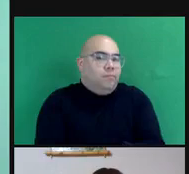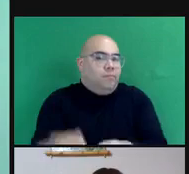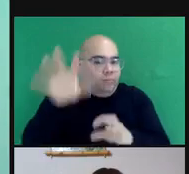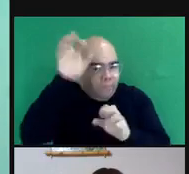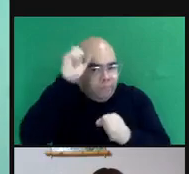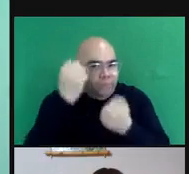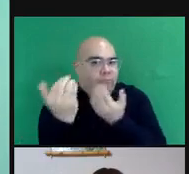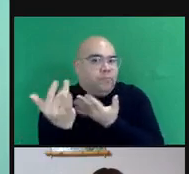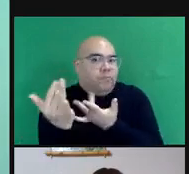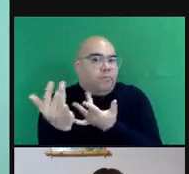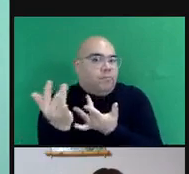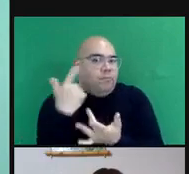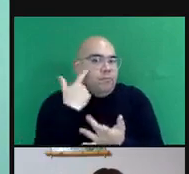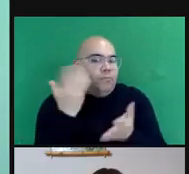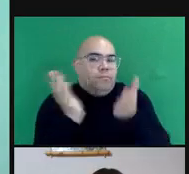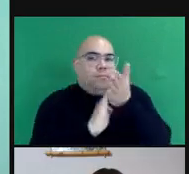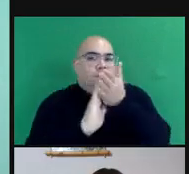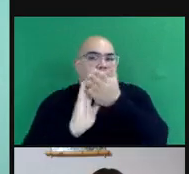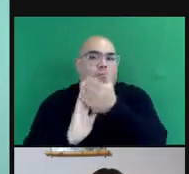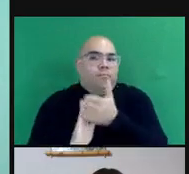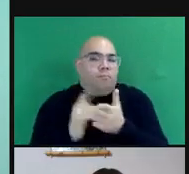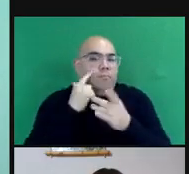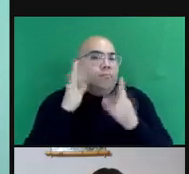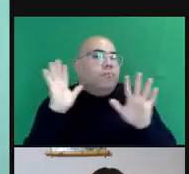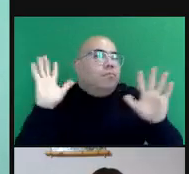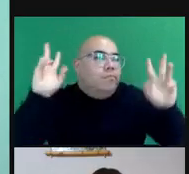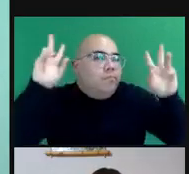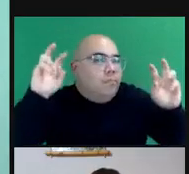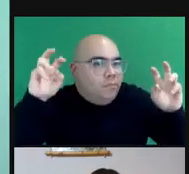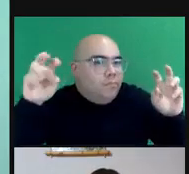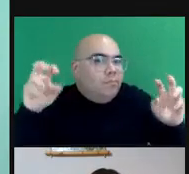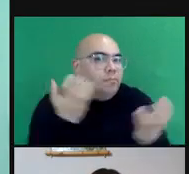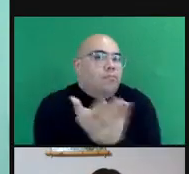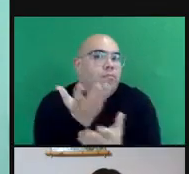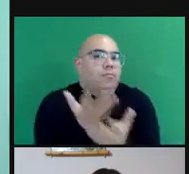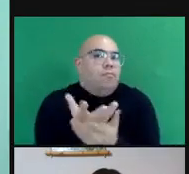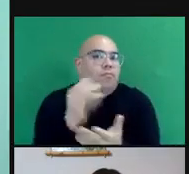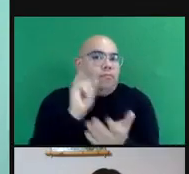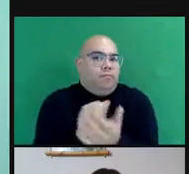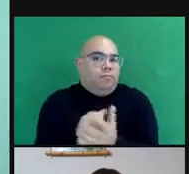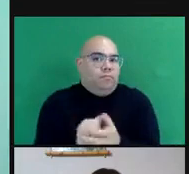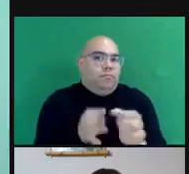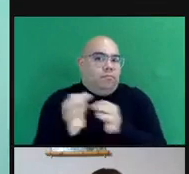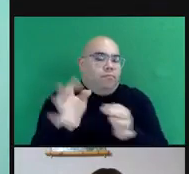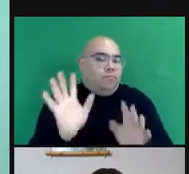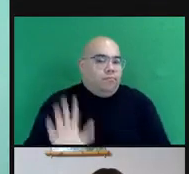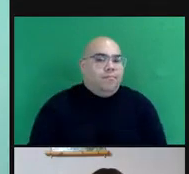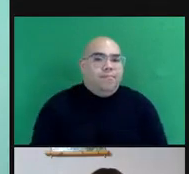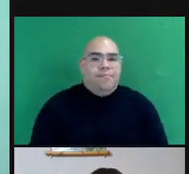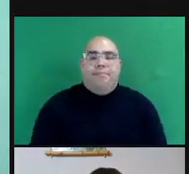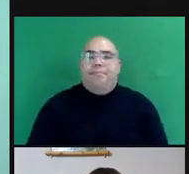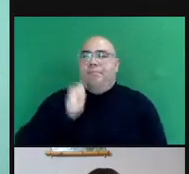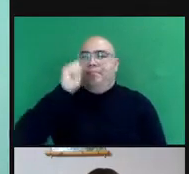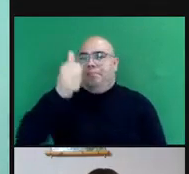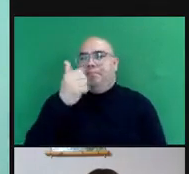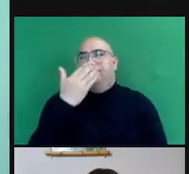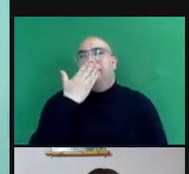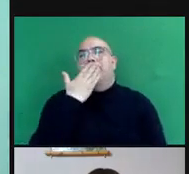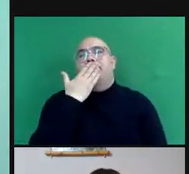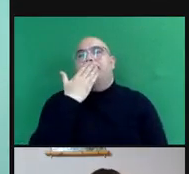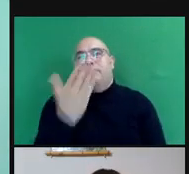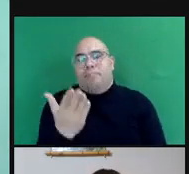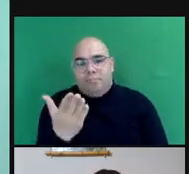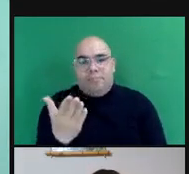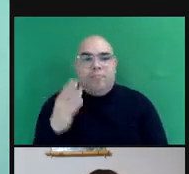qué pasó con esa sugerencia que se hizo del estudio. Bueno, muchas gracias, Darío. Y bueno, ya